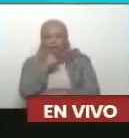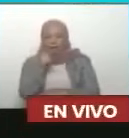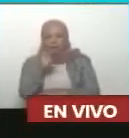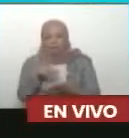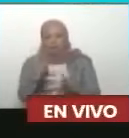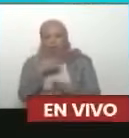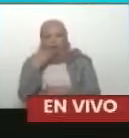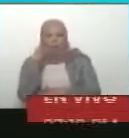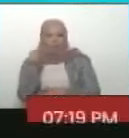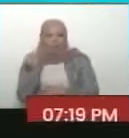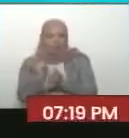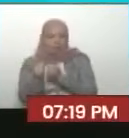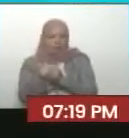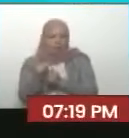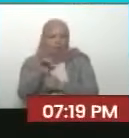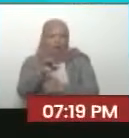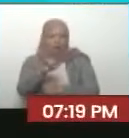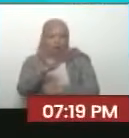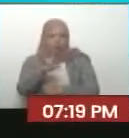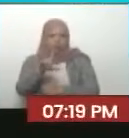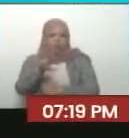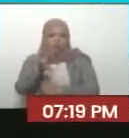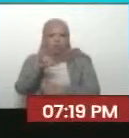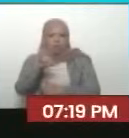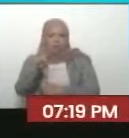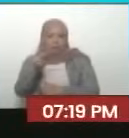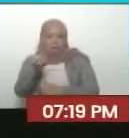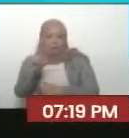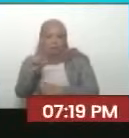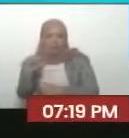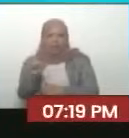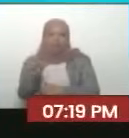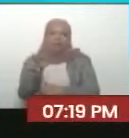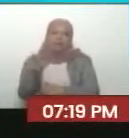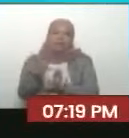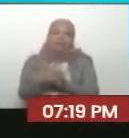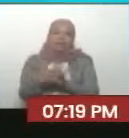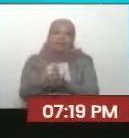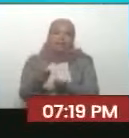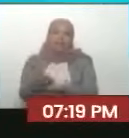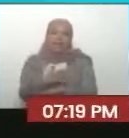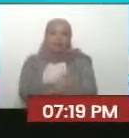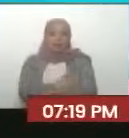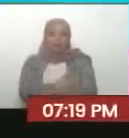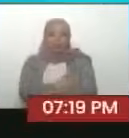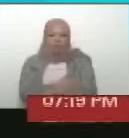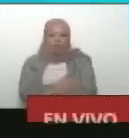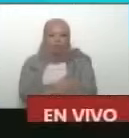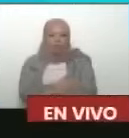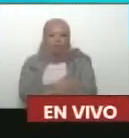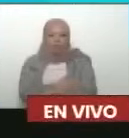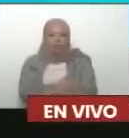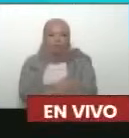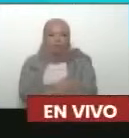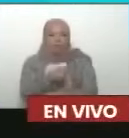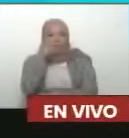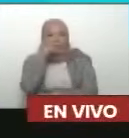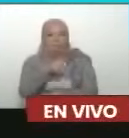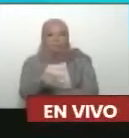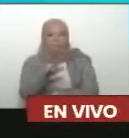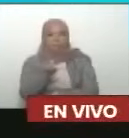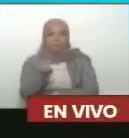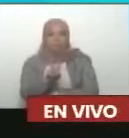Entonces, ella se inspiró en las tierras más antiguas que tiene el planeta